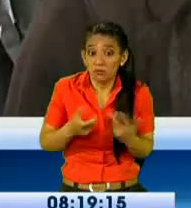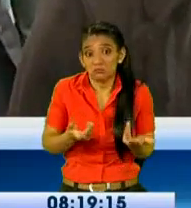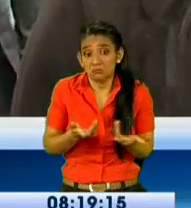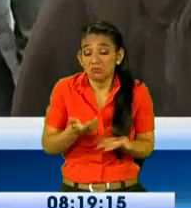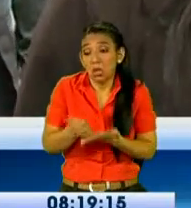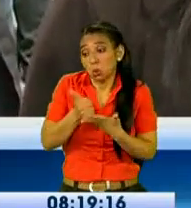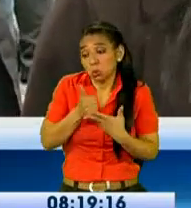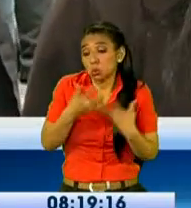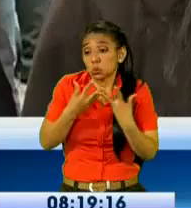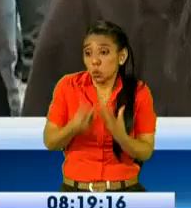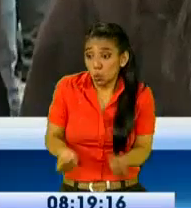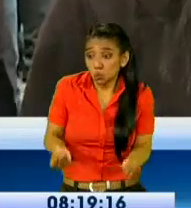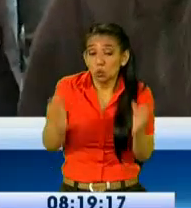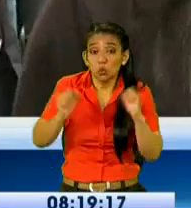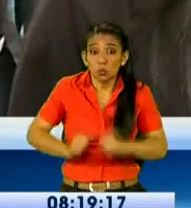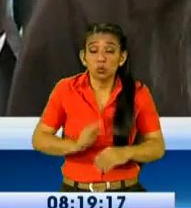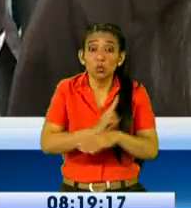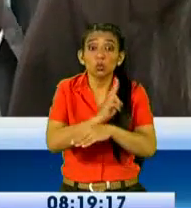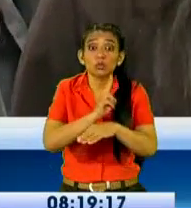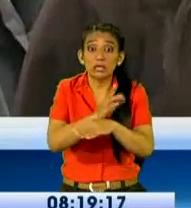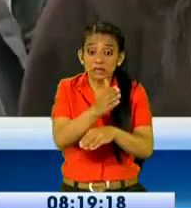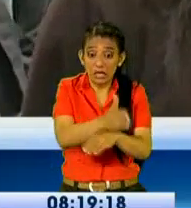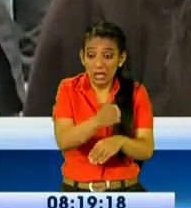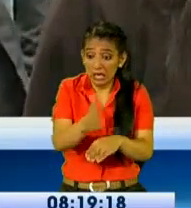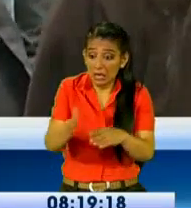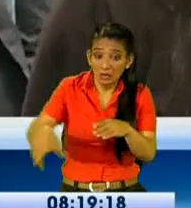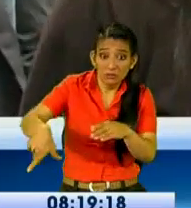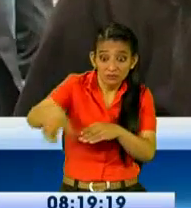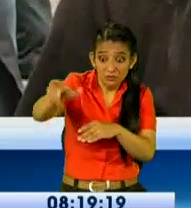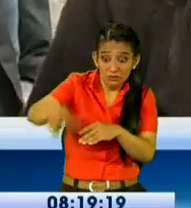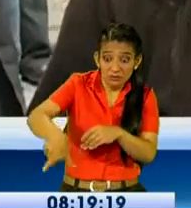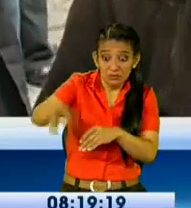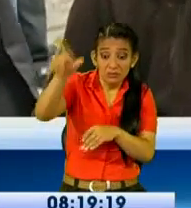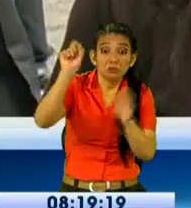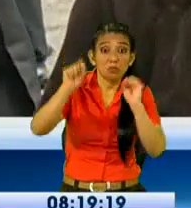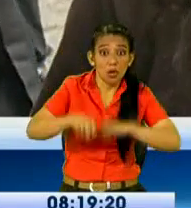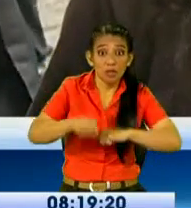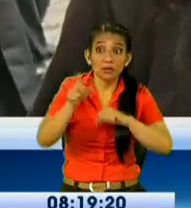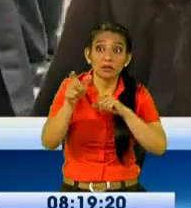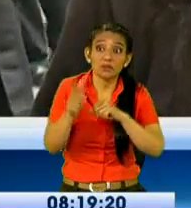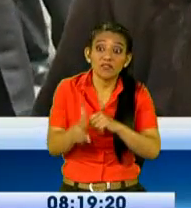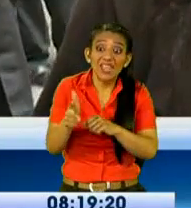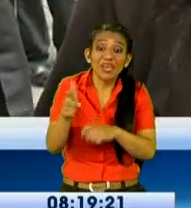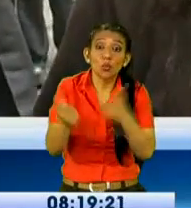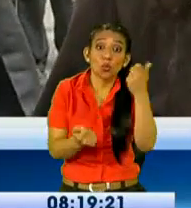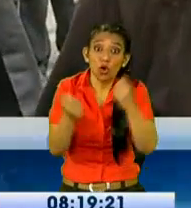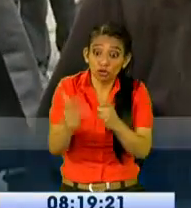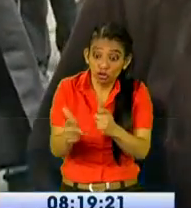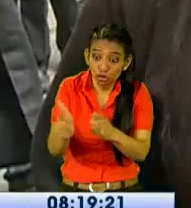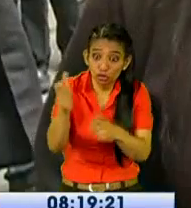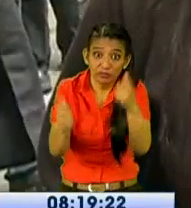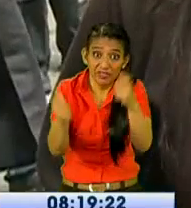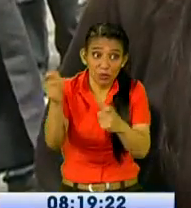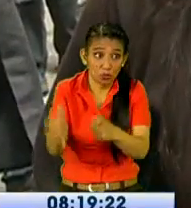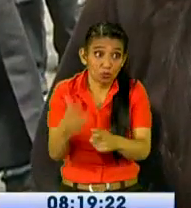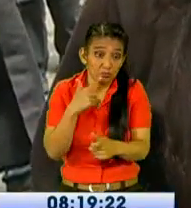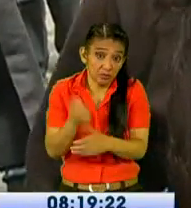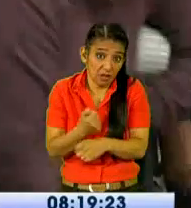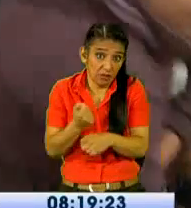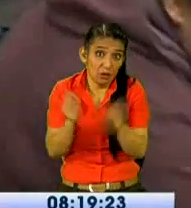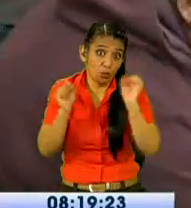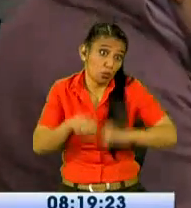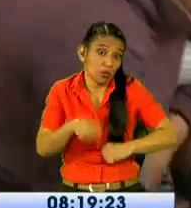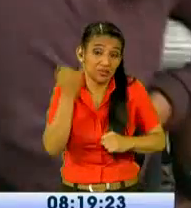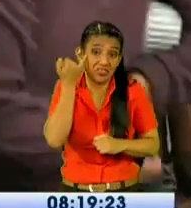si nos dejara utilizar la parte que está el corredor para que sepan que en los dos camionetas que trabajaban con nosotros